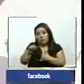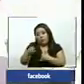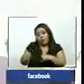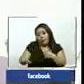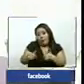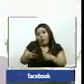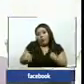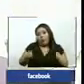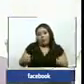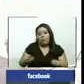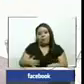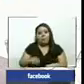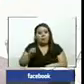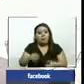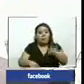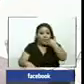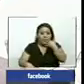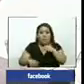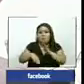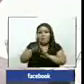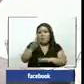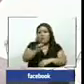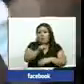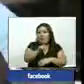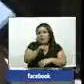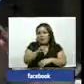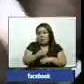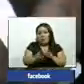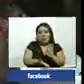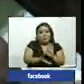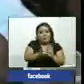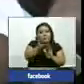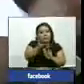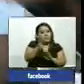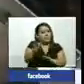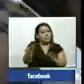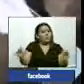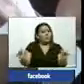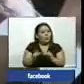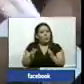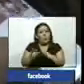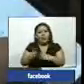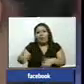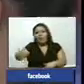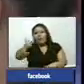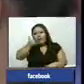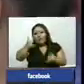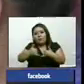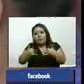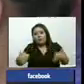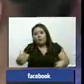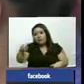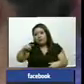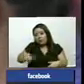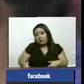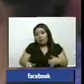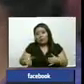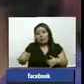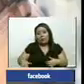condiciones. Aunque los prepagos dominan el mercado, su tasa de crecimiento fue similar a los de pospago. Los celulares prepago